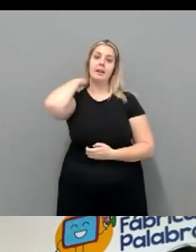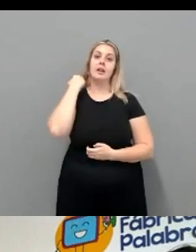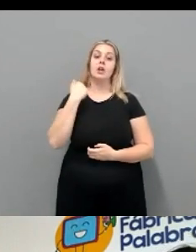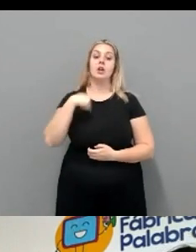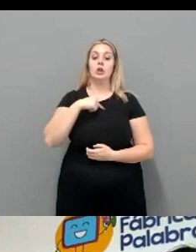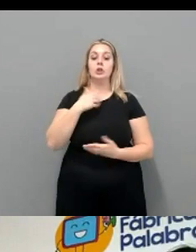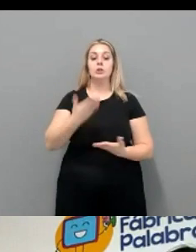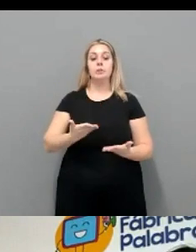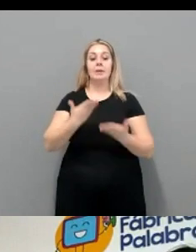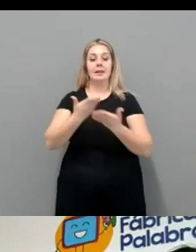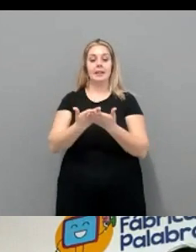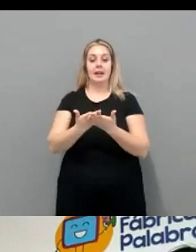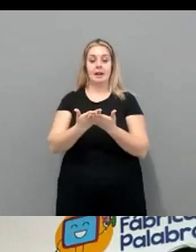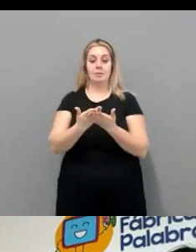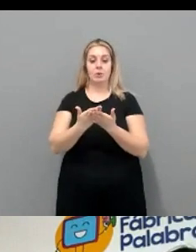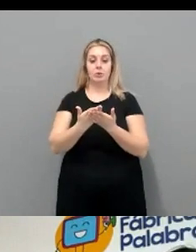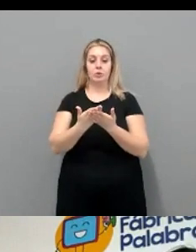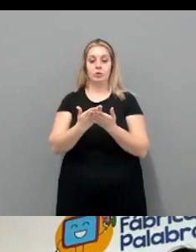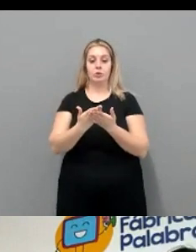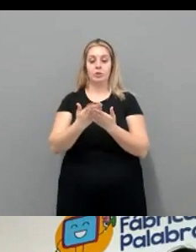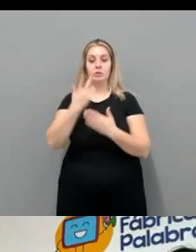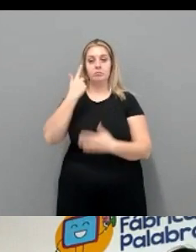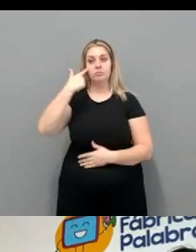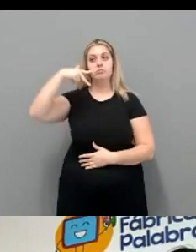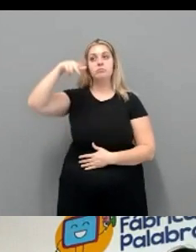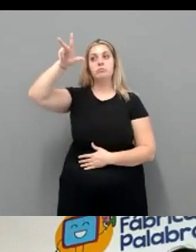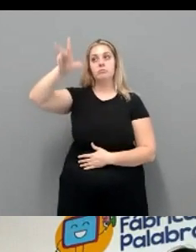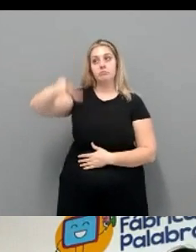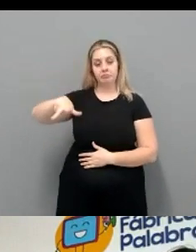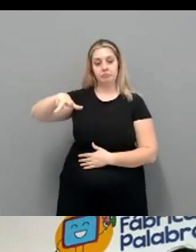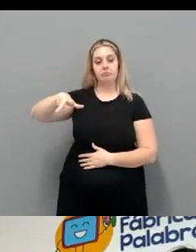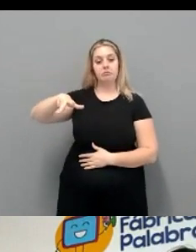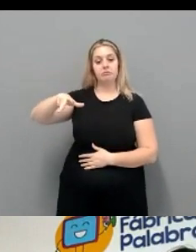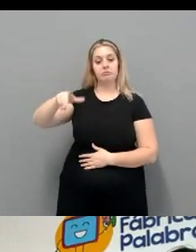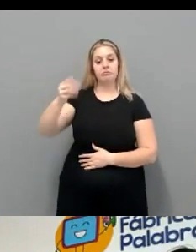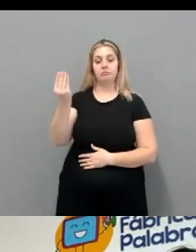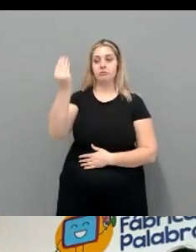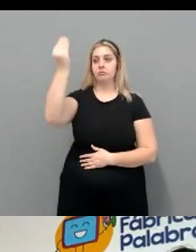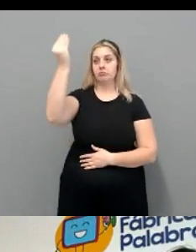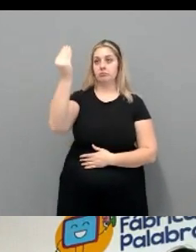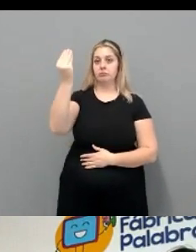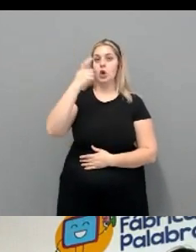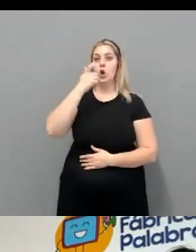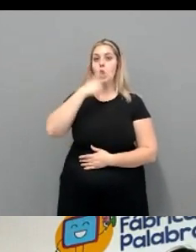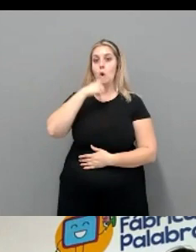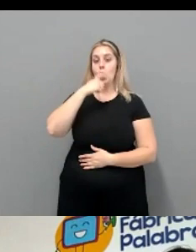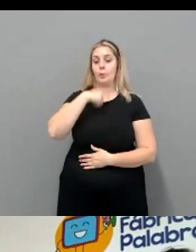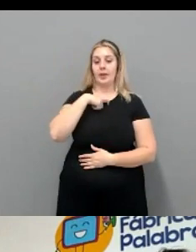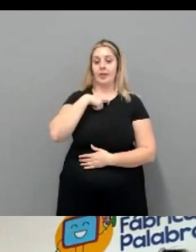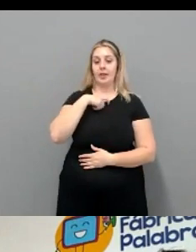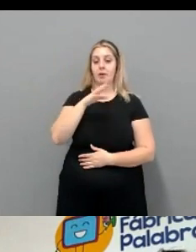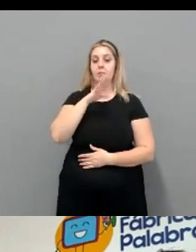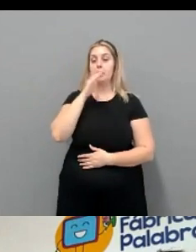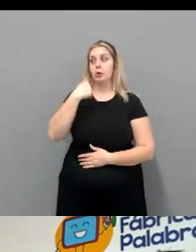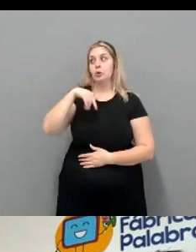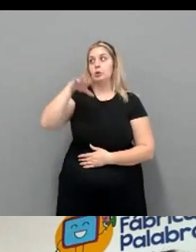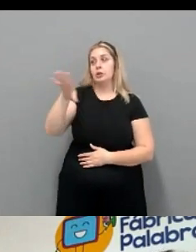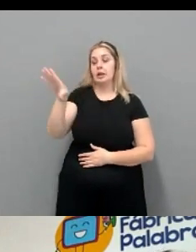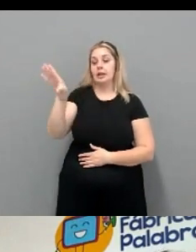es un reconocimiento de la figura de la logopedia porque entendemos